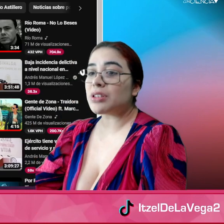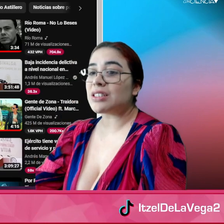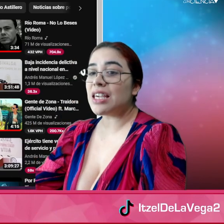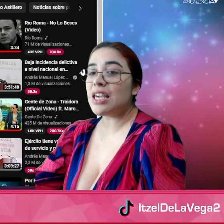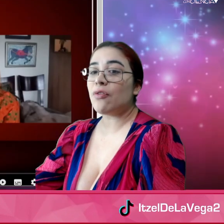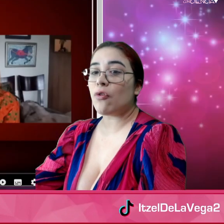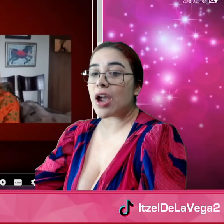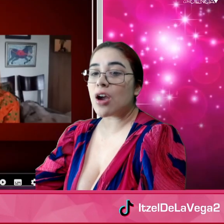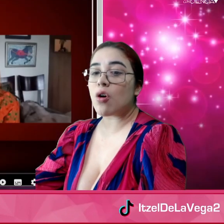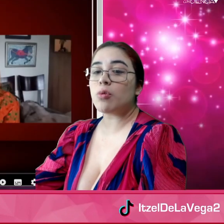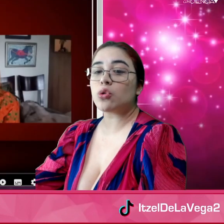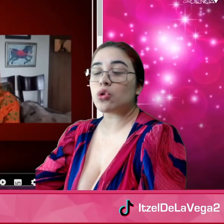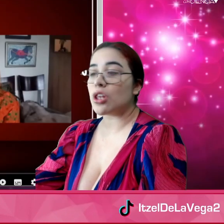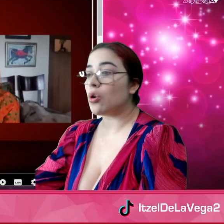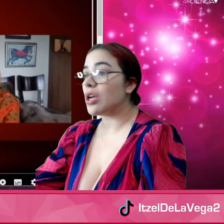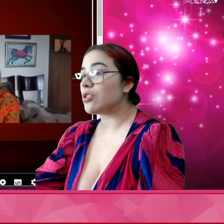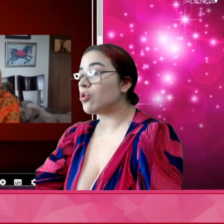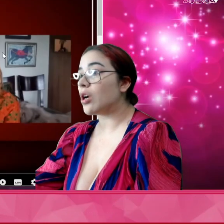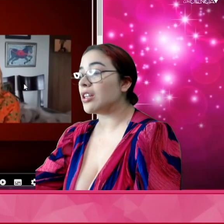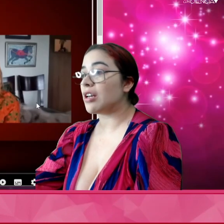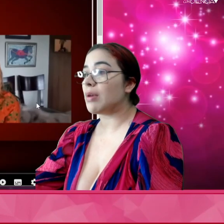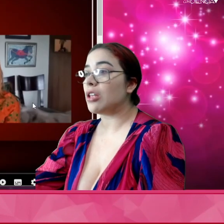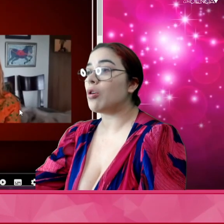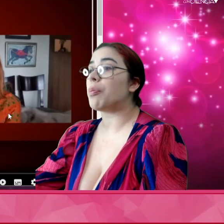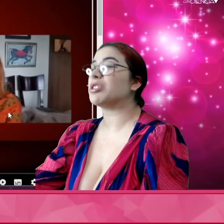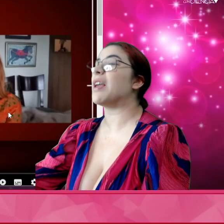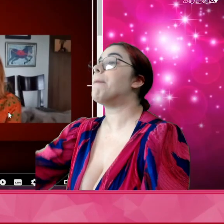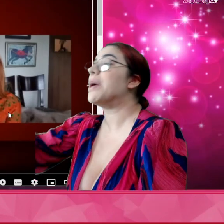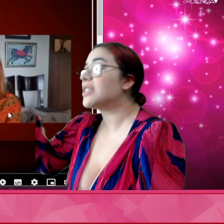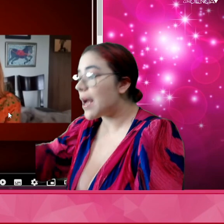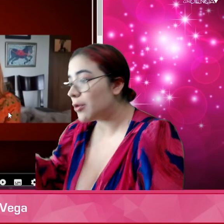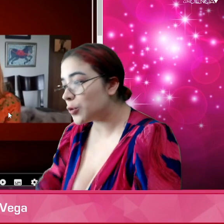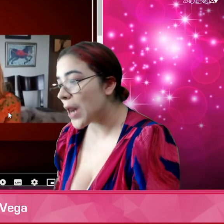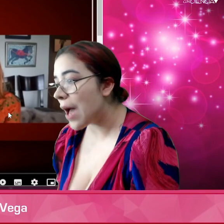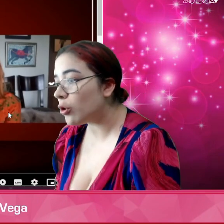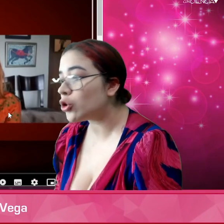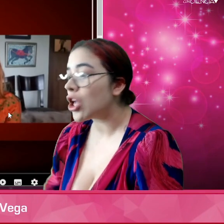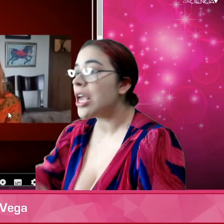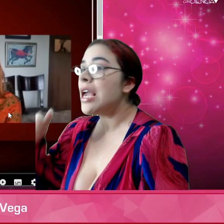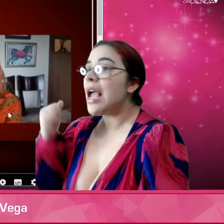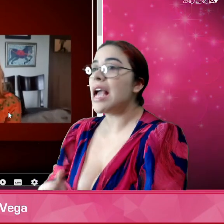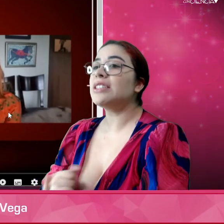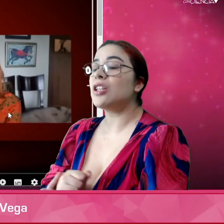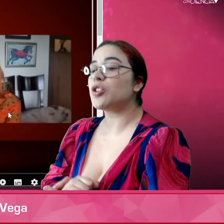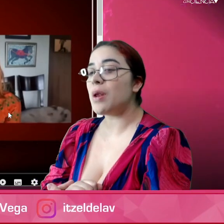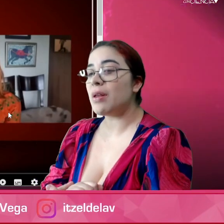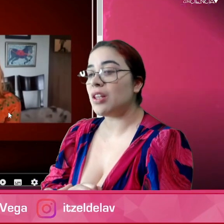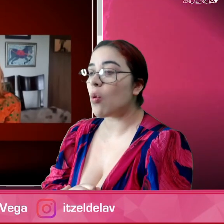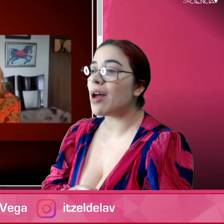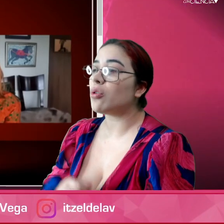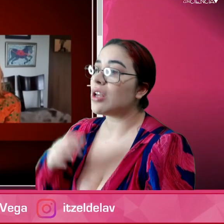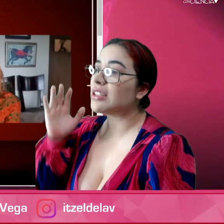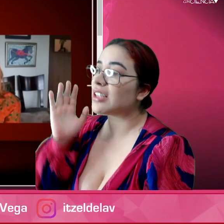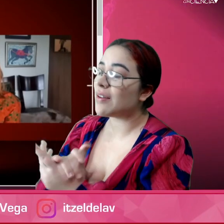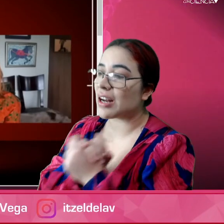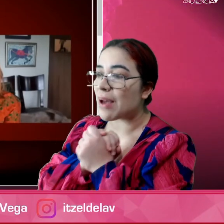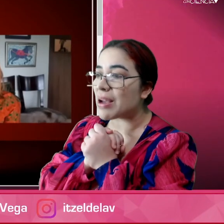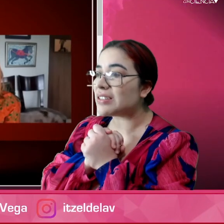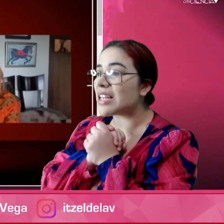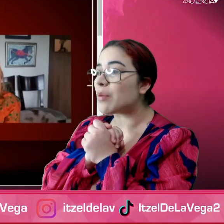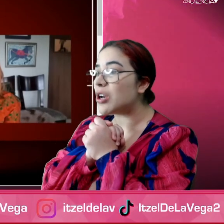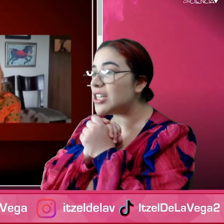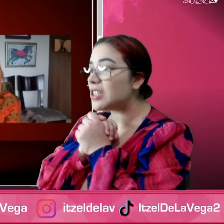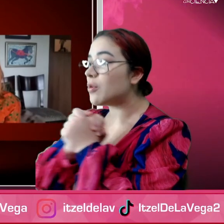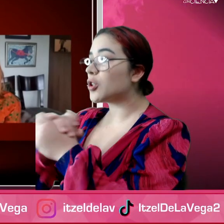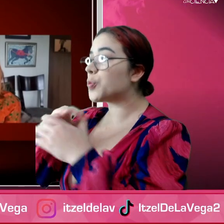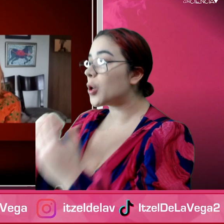Y bueno, pues así fue como sucedió esto. Qué tremendo. pues empezamos bravos este dos mil veinticuatro y es que de verdad